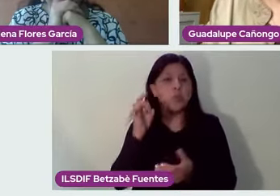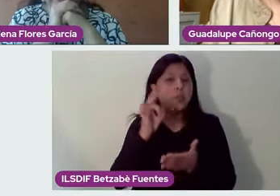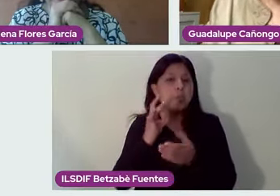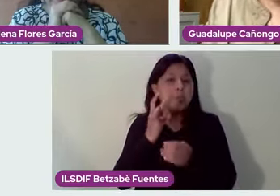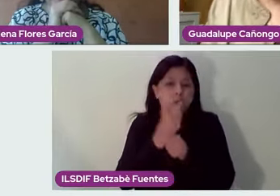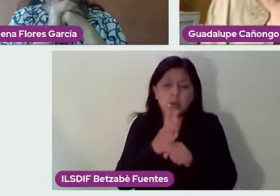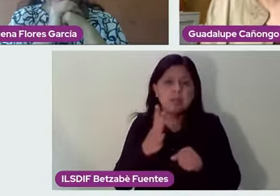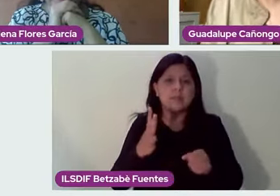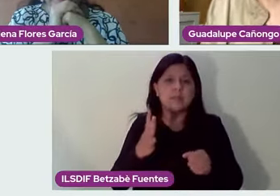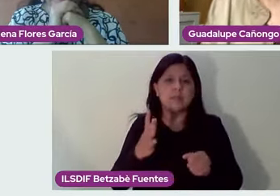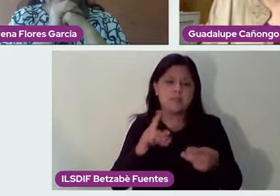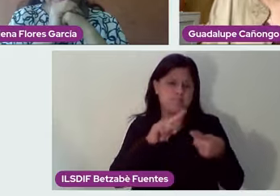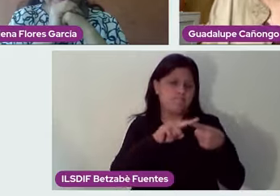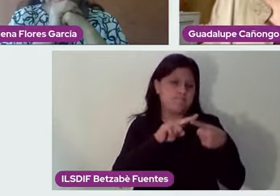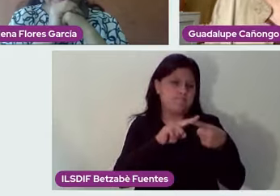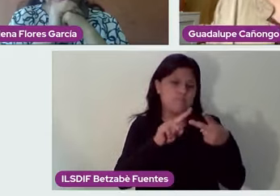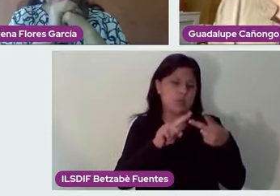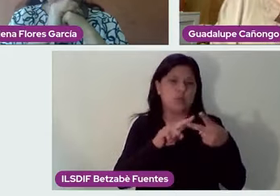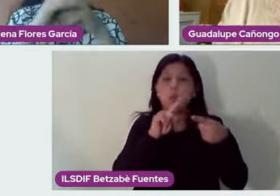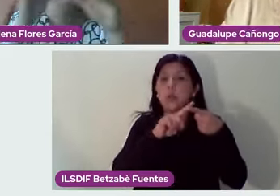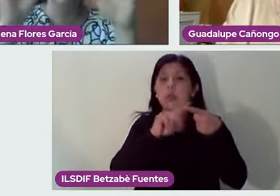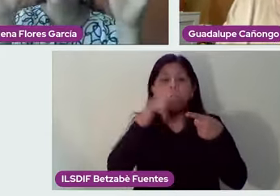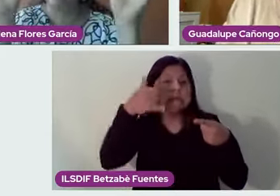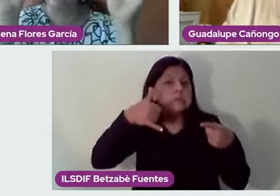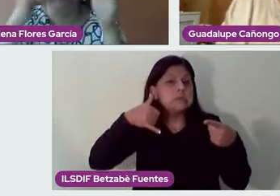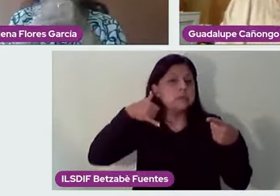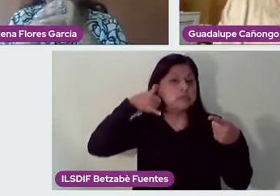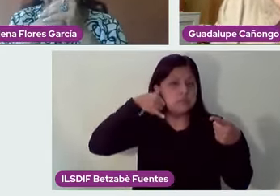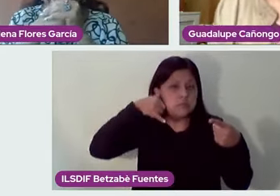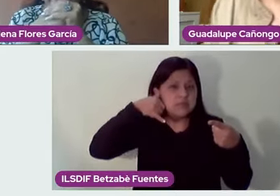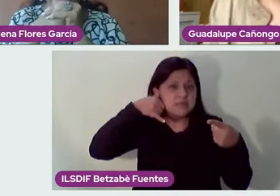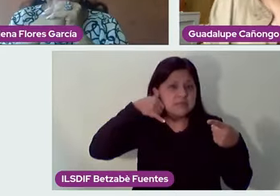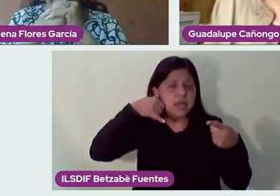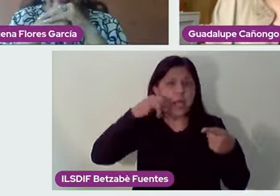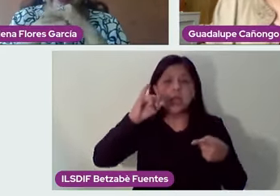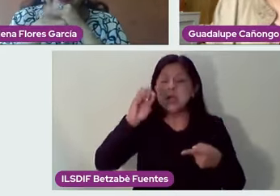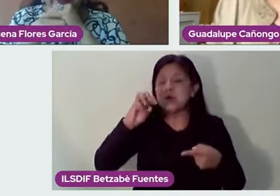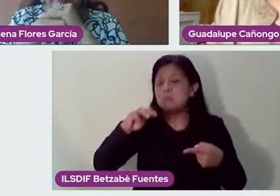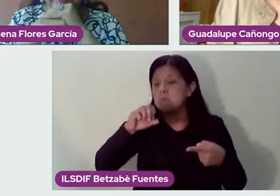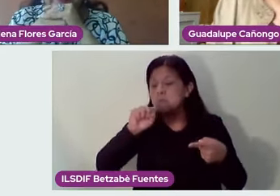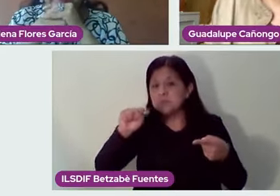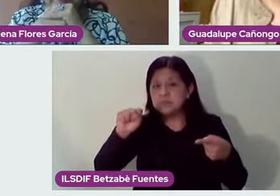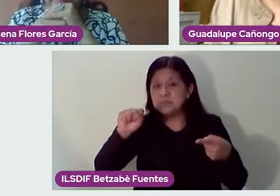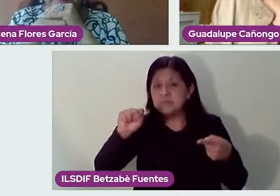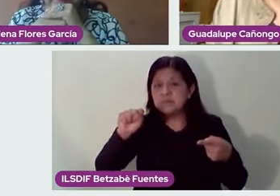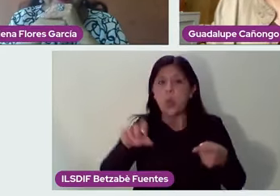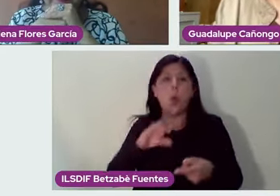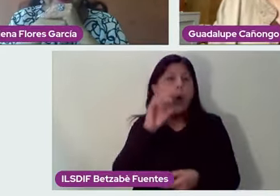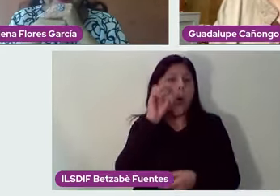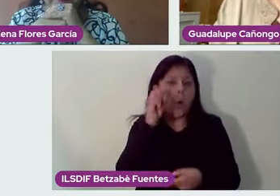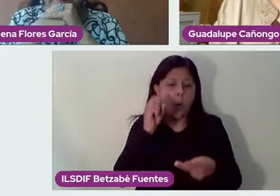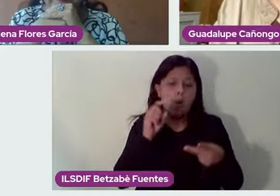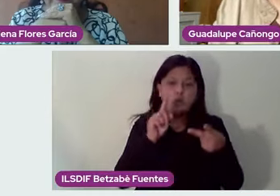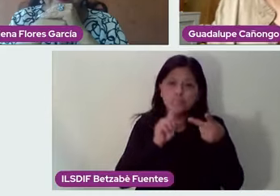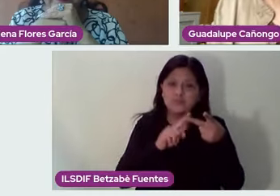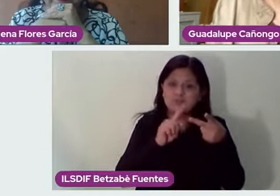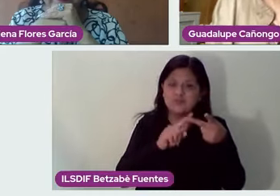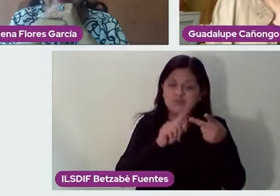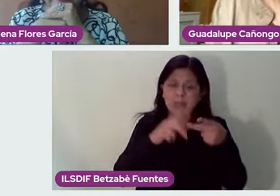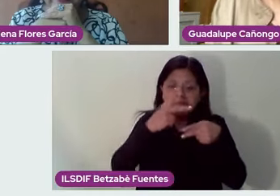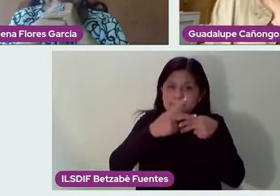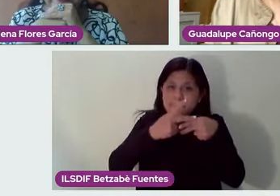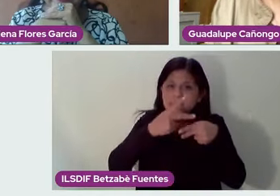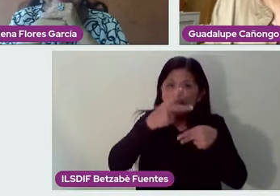dos opciones. Una, marcar al 01800 IMSS o entrar a la página del